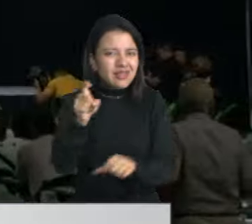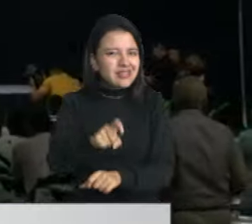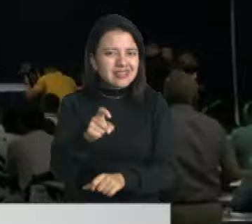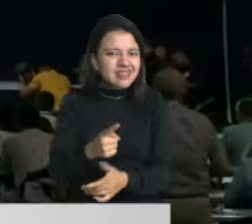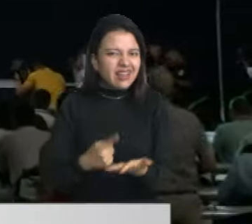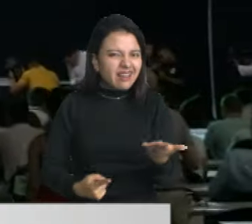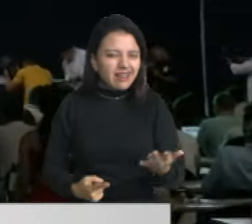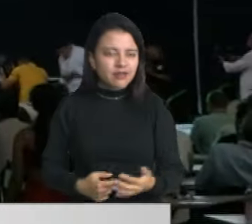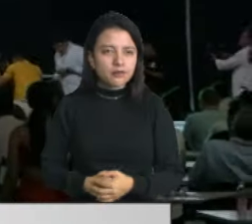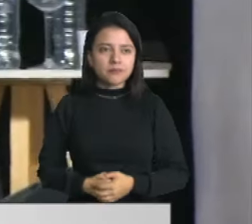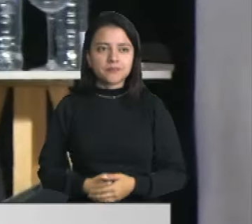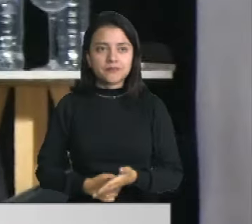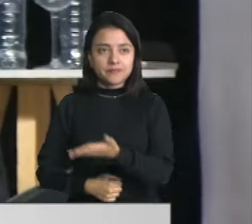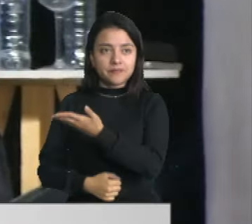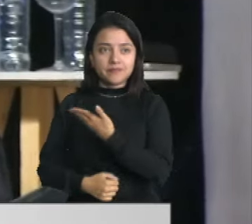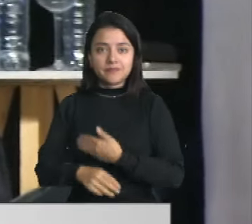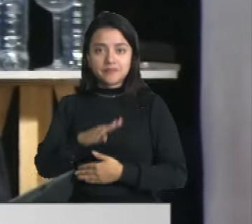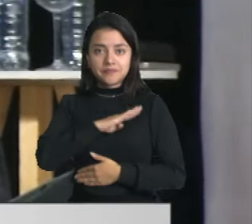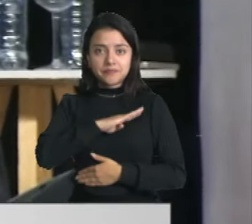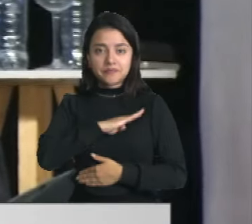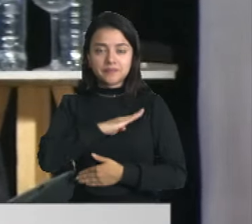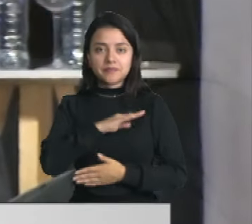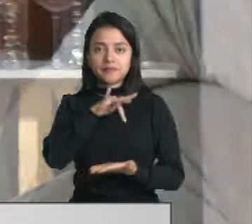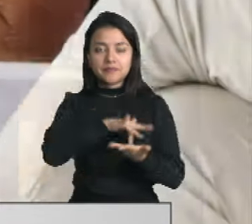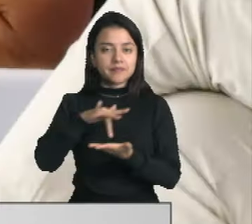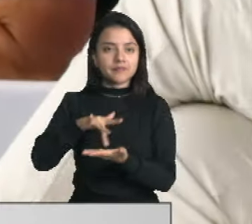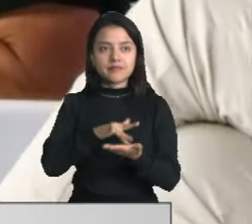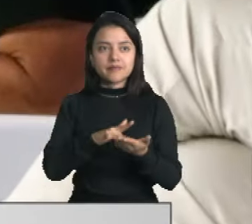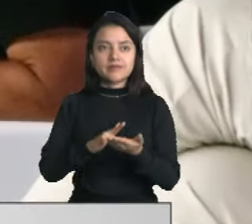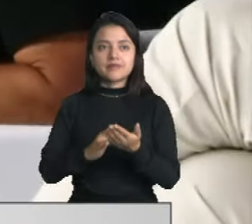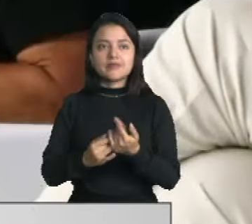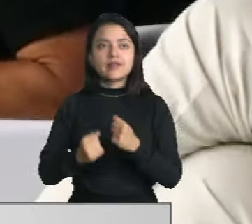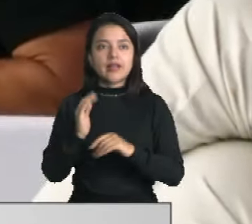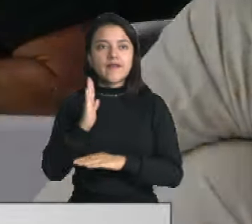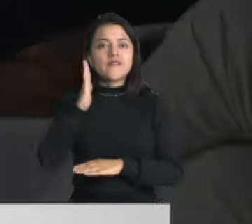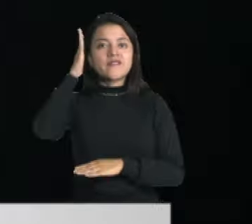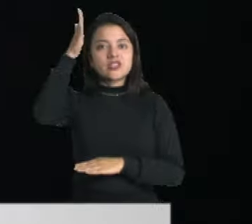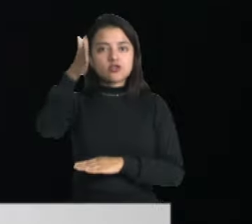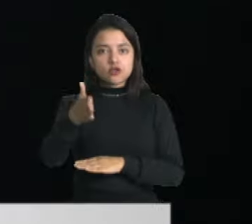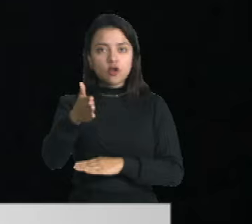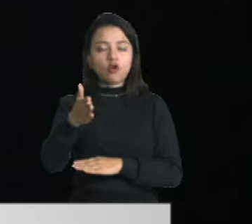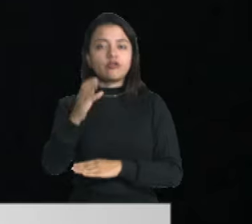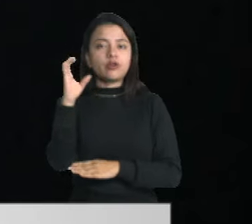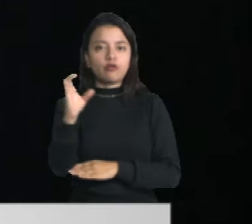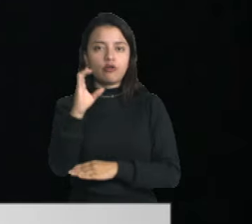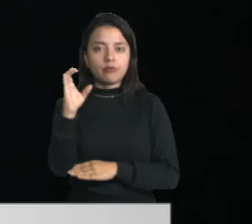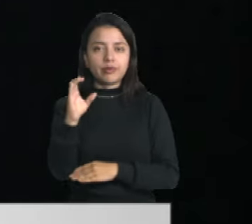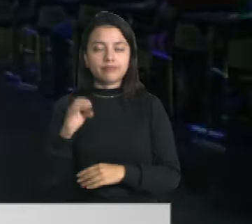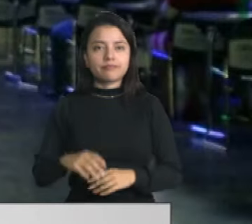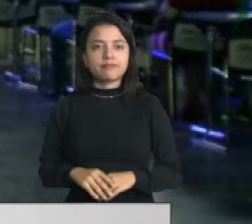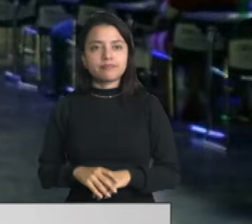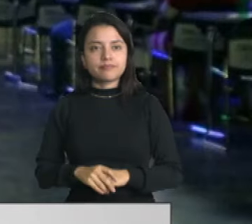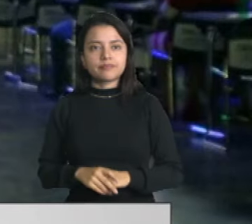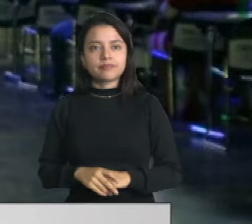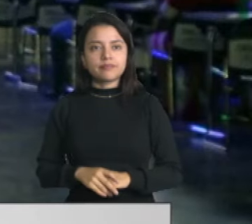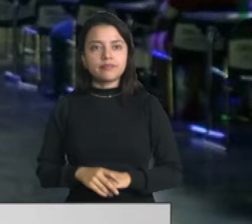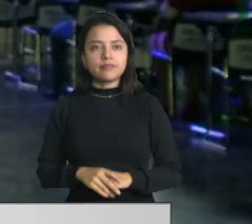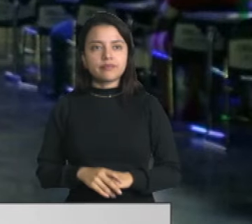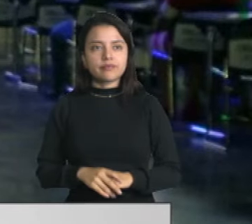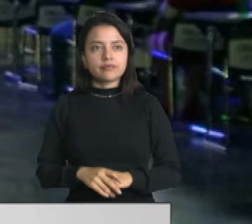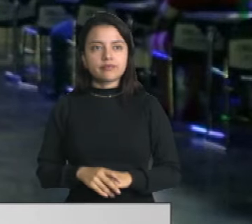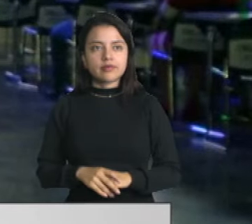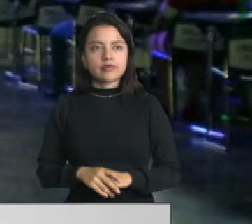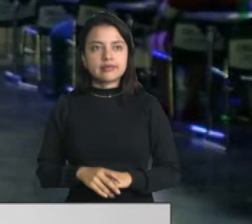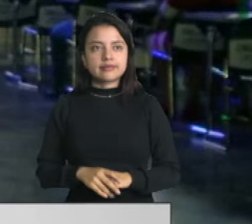alcaldes participaron en el panel Visión del Futuro de Colombia desde Ciudades Capitales en el Congreso de Fenalco. También